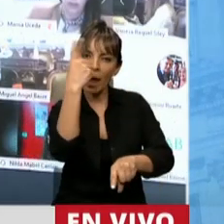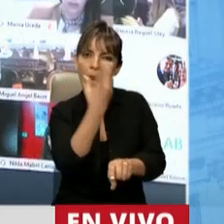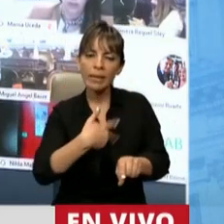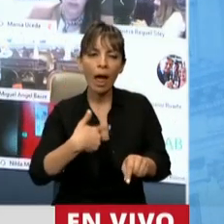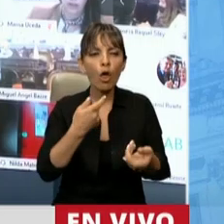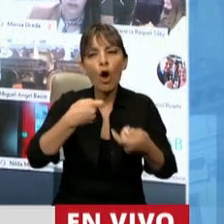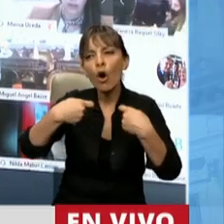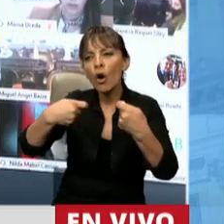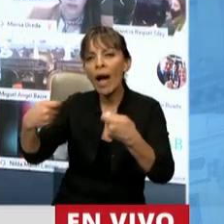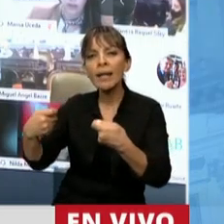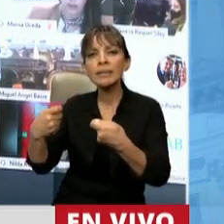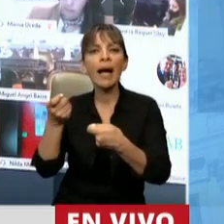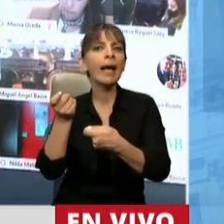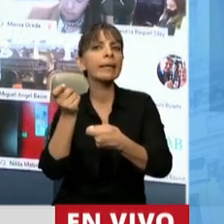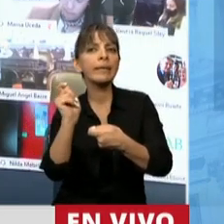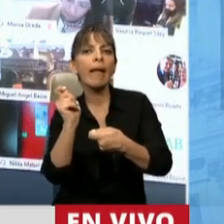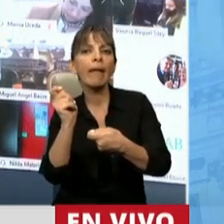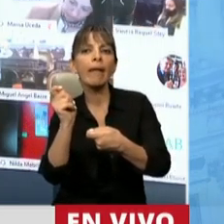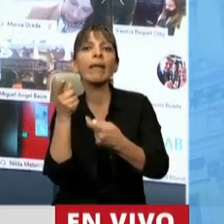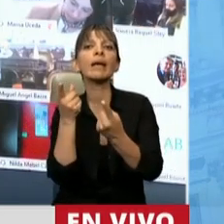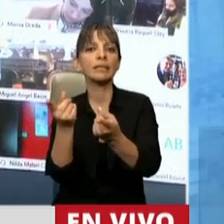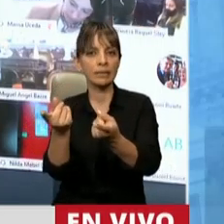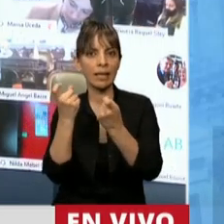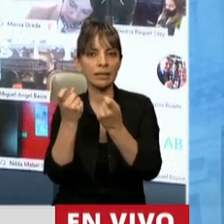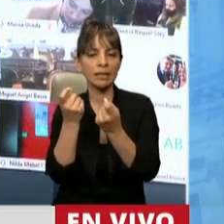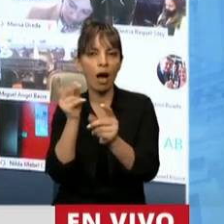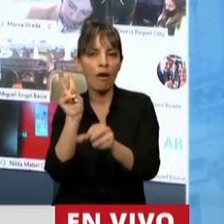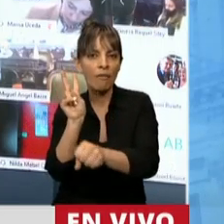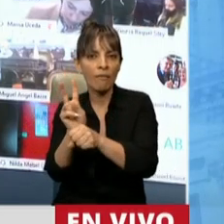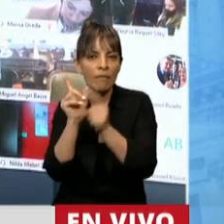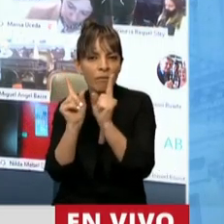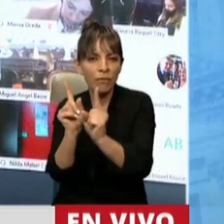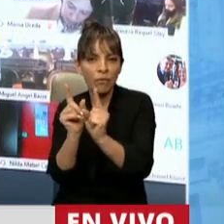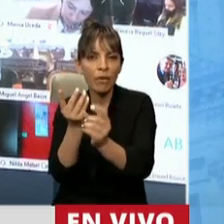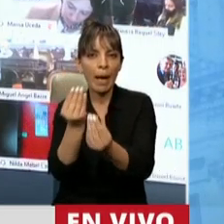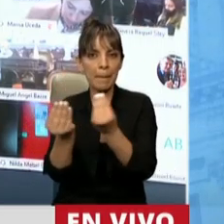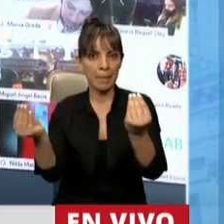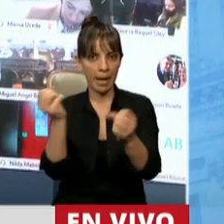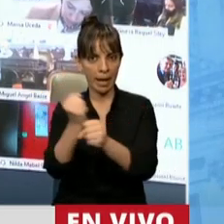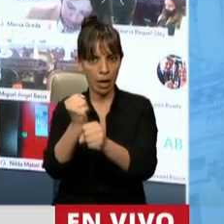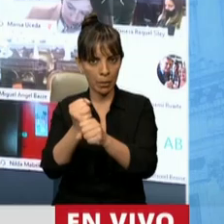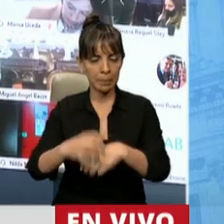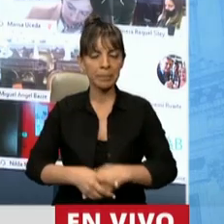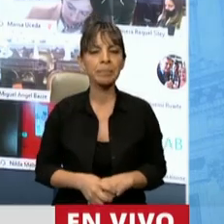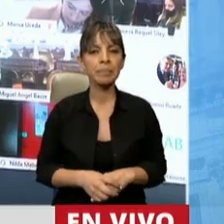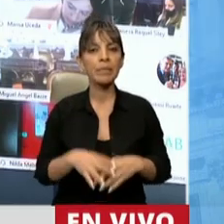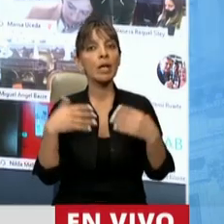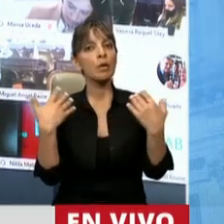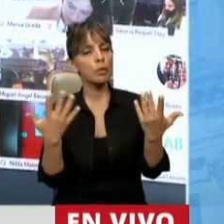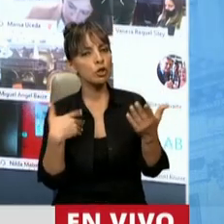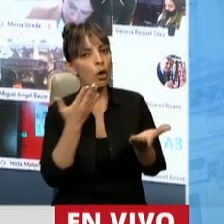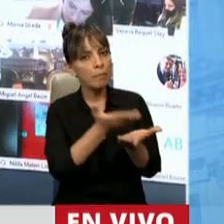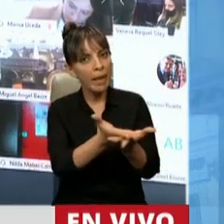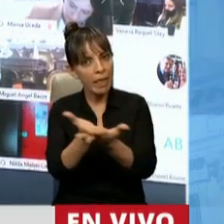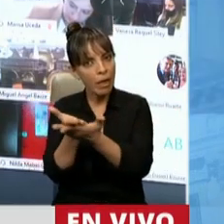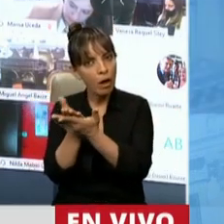use quien va a mantener el empleo también. Es por eso que le pido a los